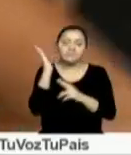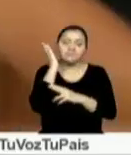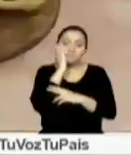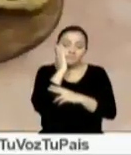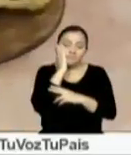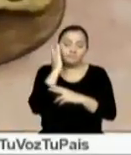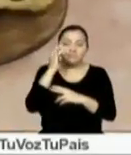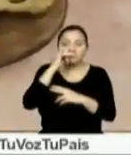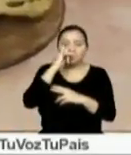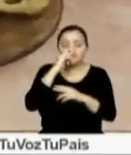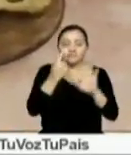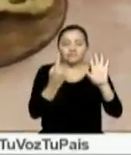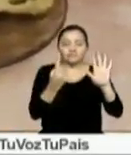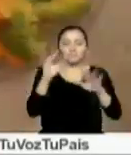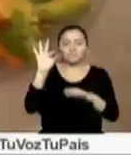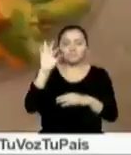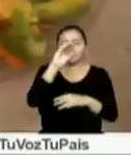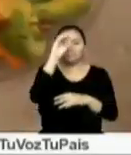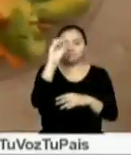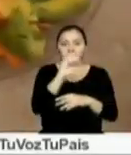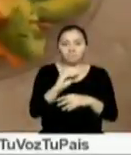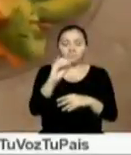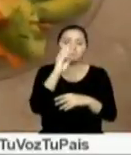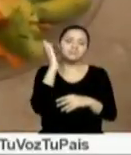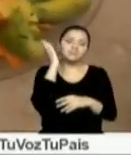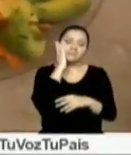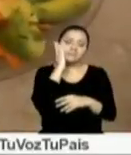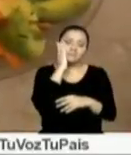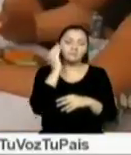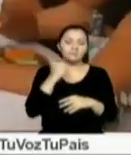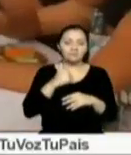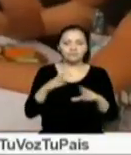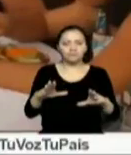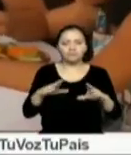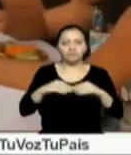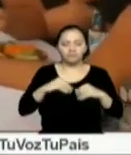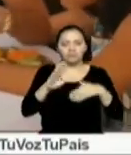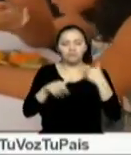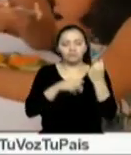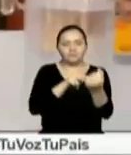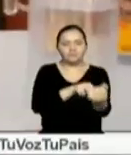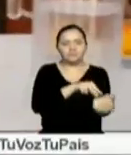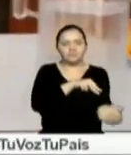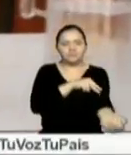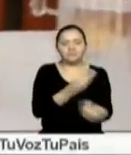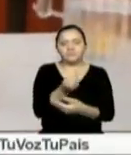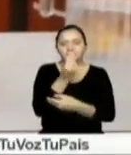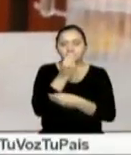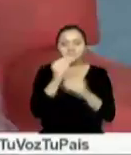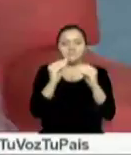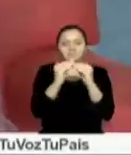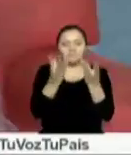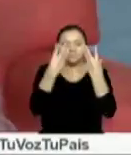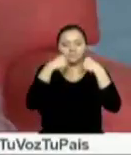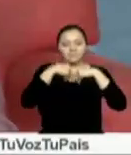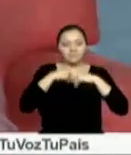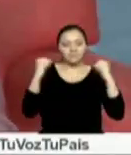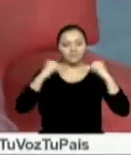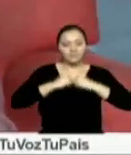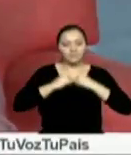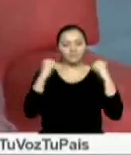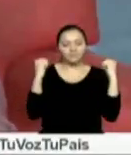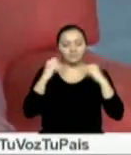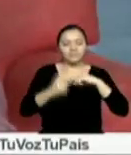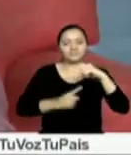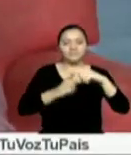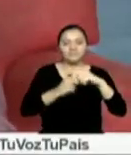69 de las madres han realizado alguna adopción de un hábito o sea de alimentación de hidratación o actividad física